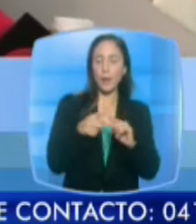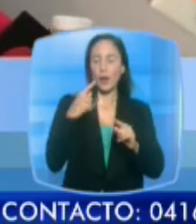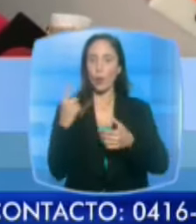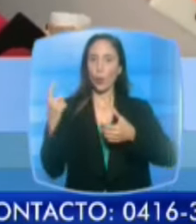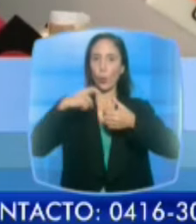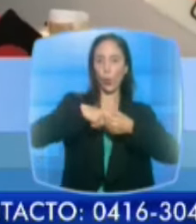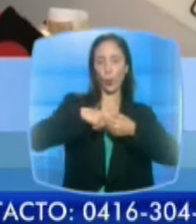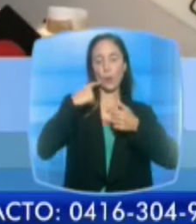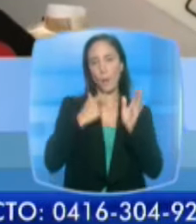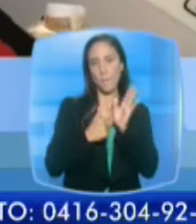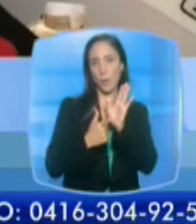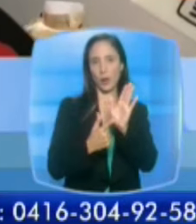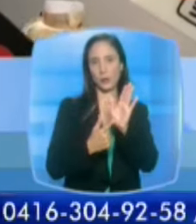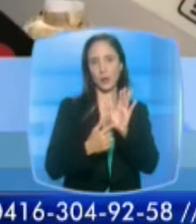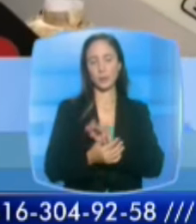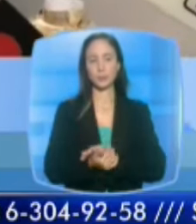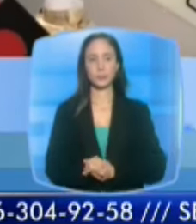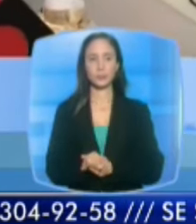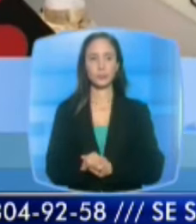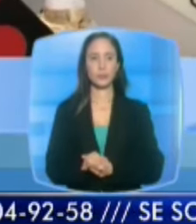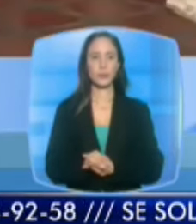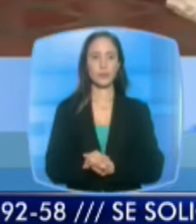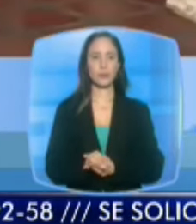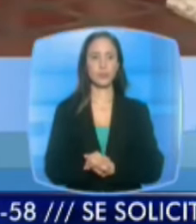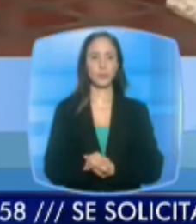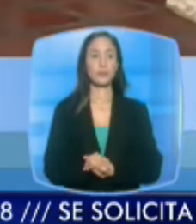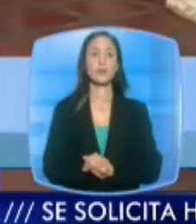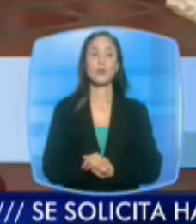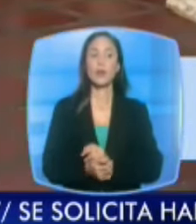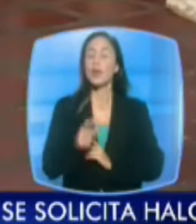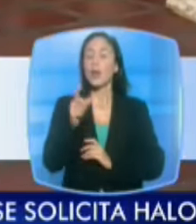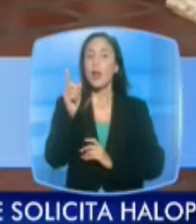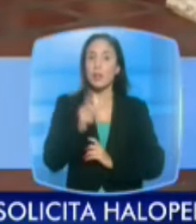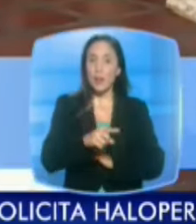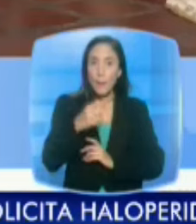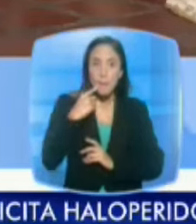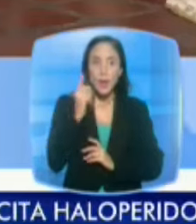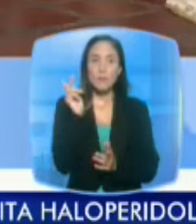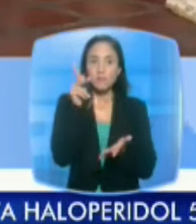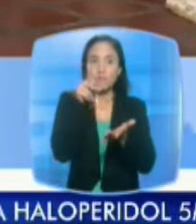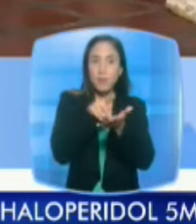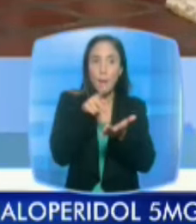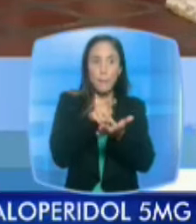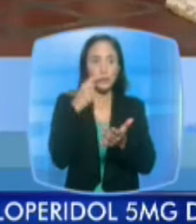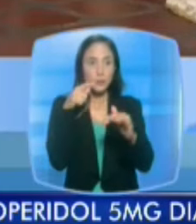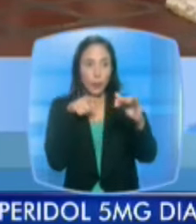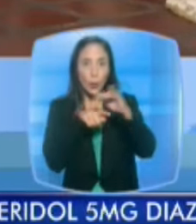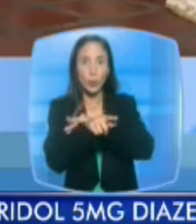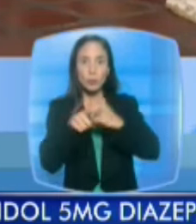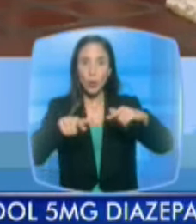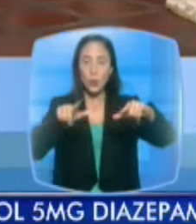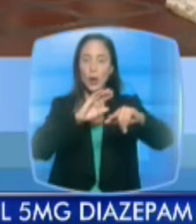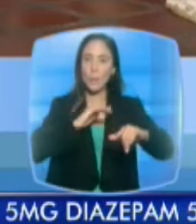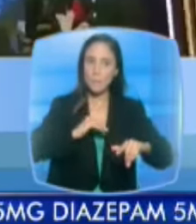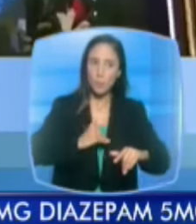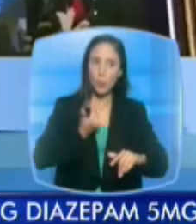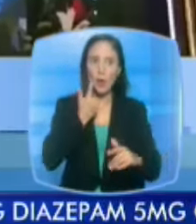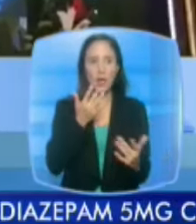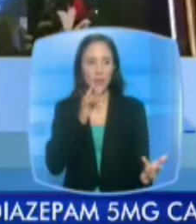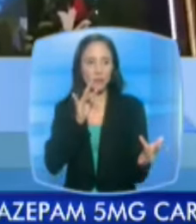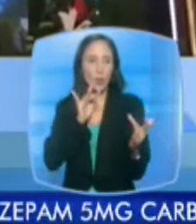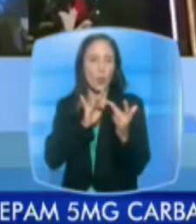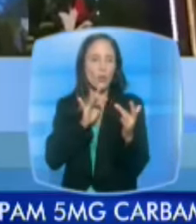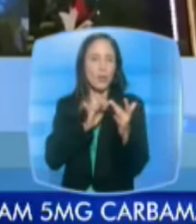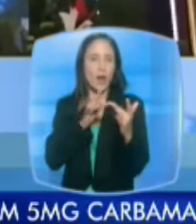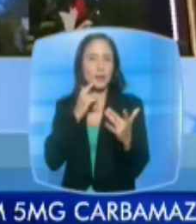de la colección de la exhibición. También, quienes asisten a este espacio religioso tienen la posibilidad de conectarse con